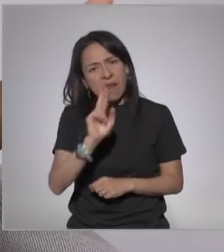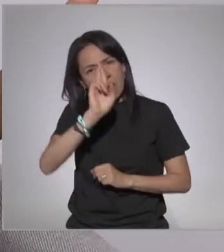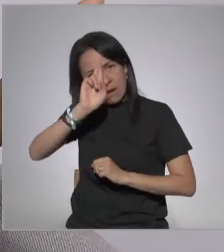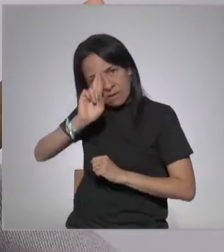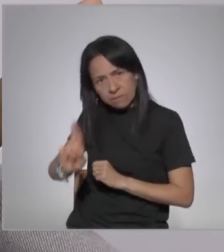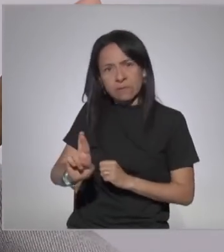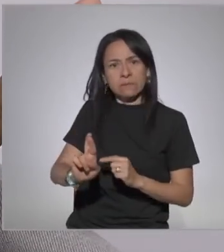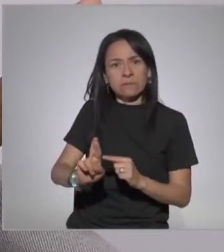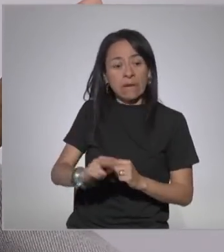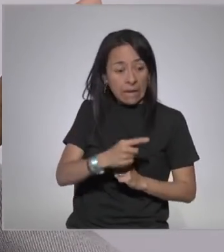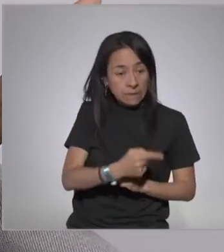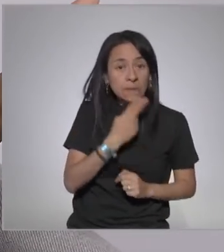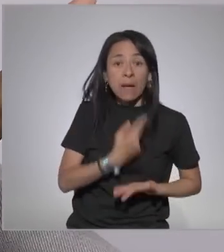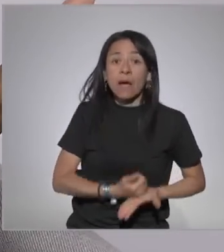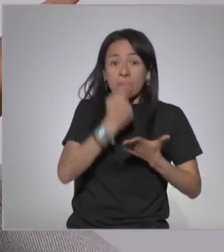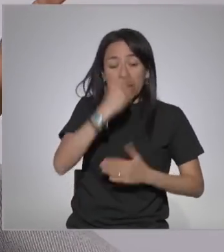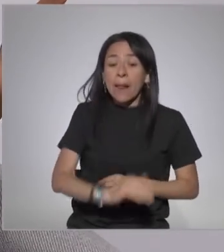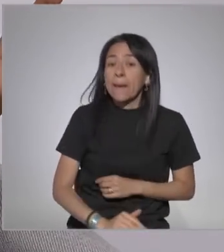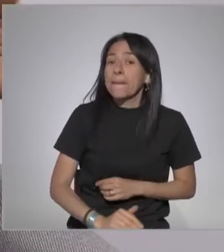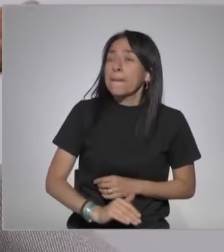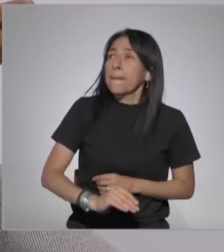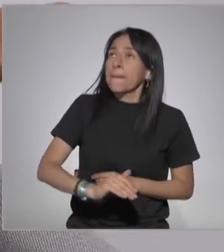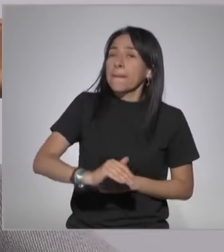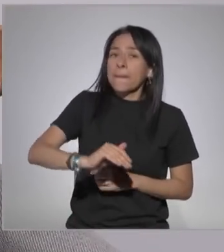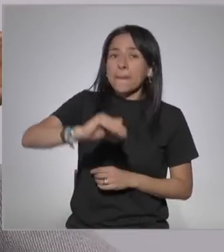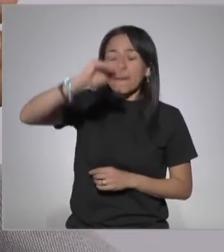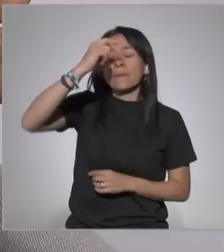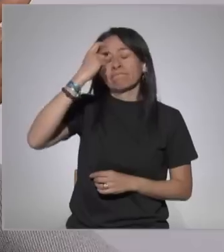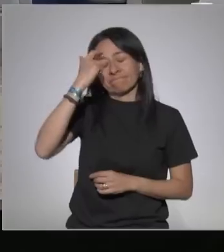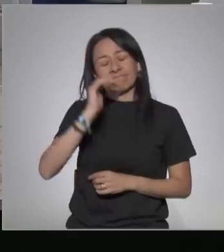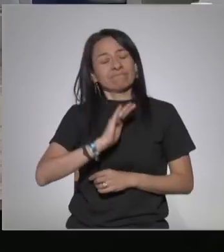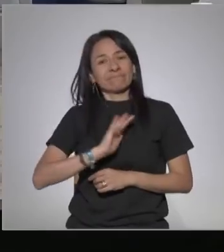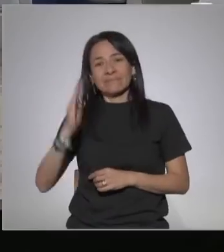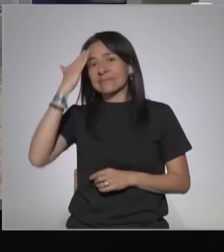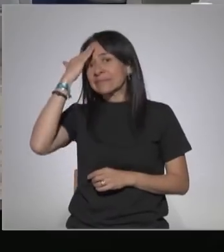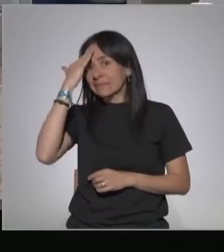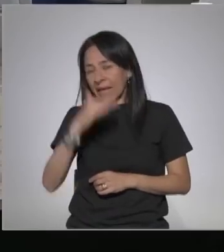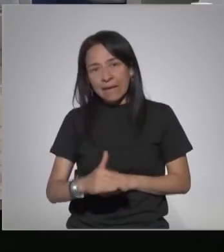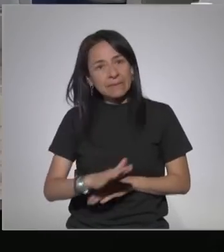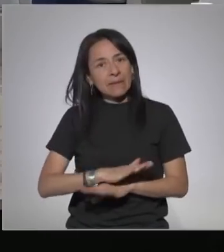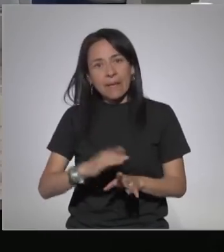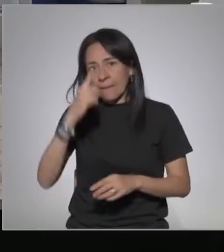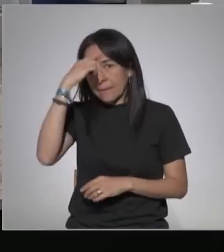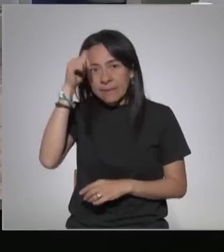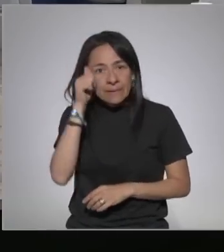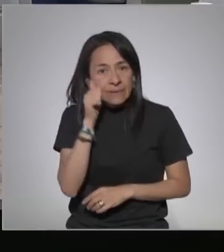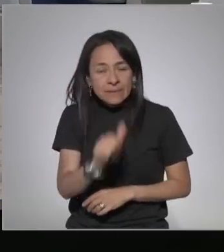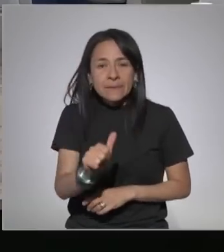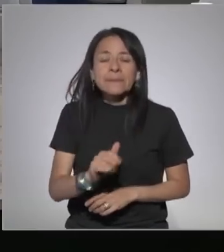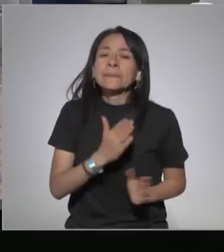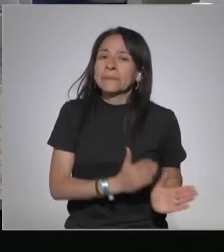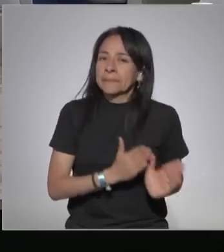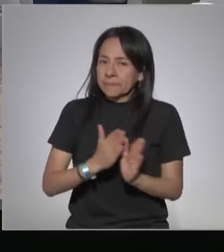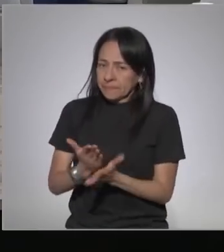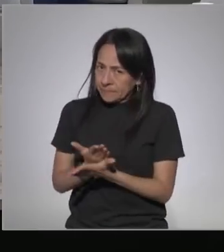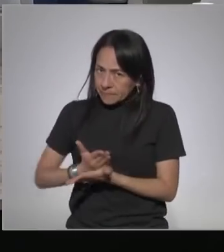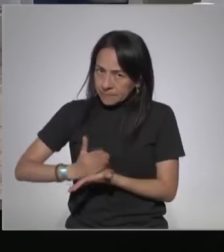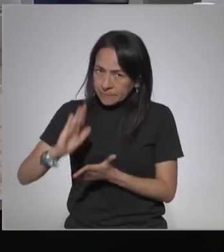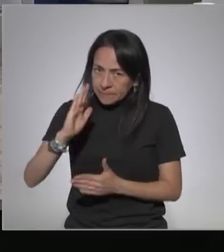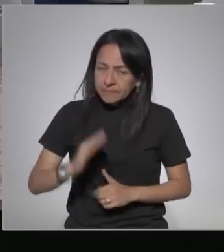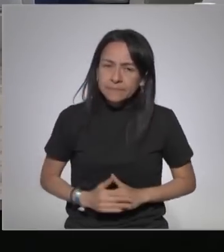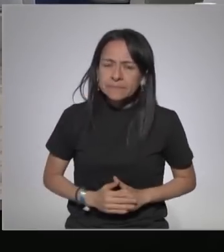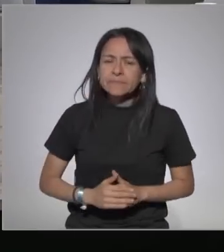desarrollo en los individuos. Claro. Y otra de las cosas es que hay una serie de